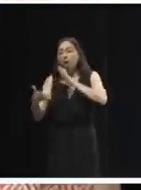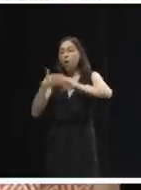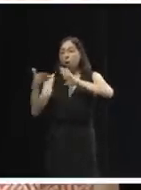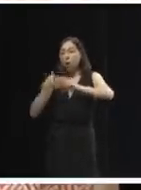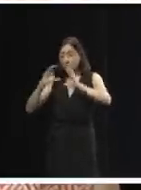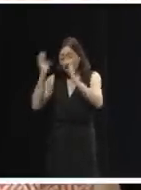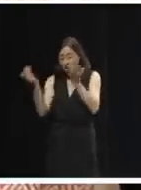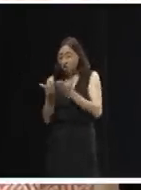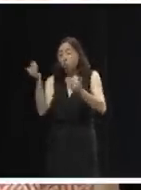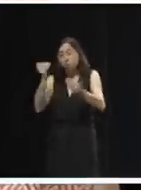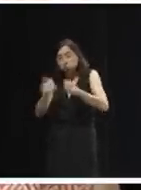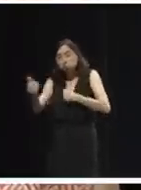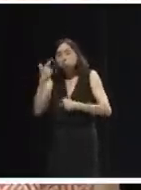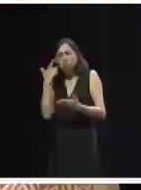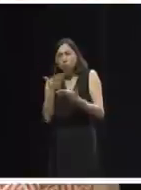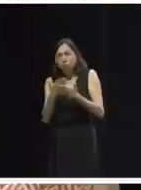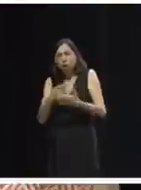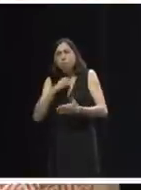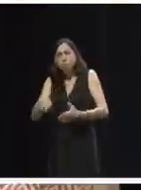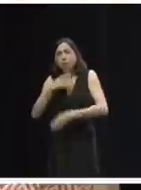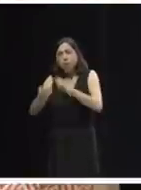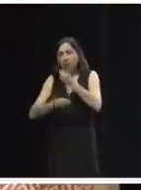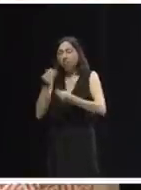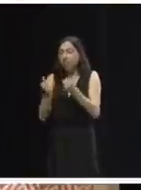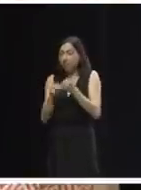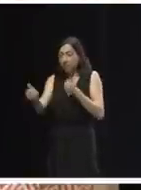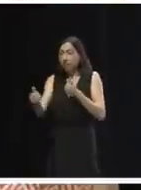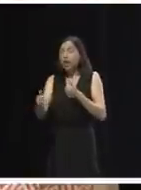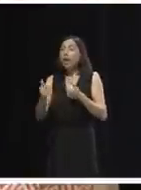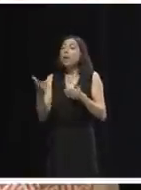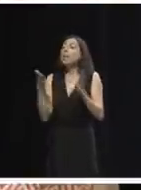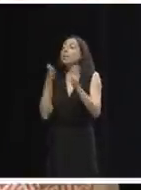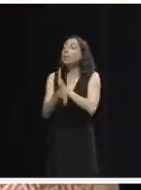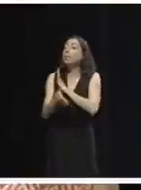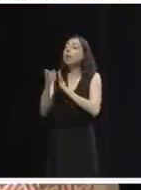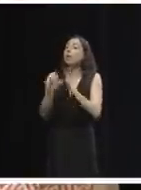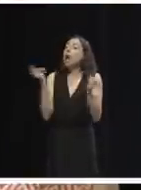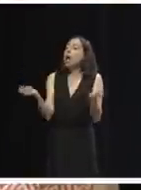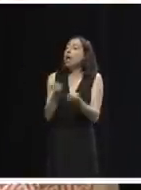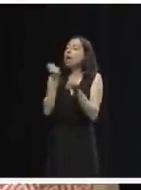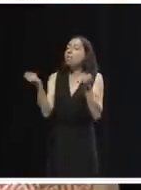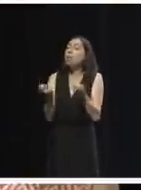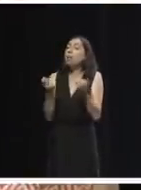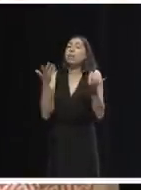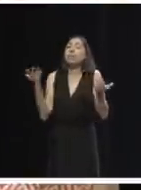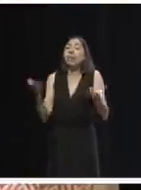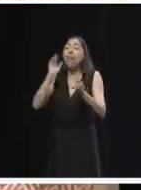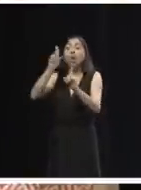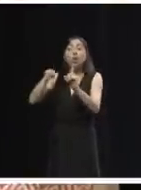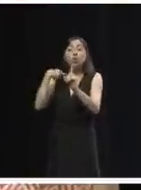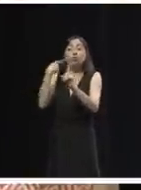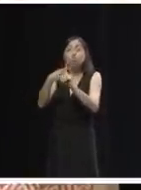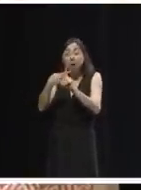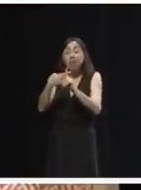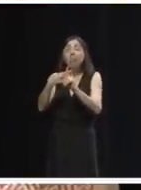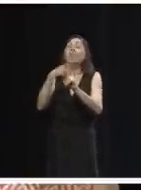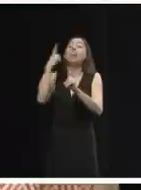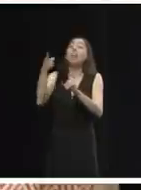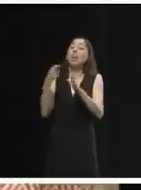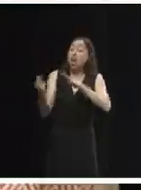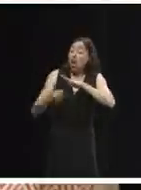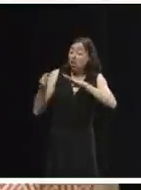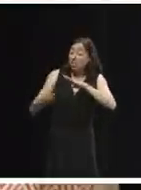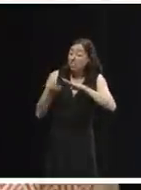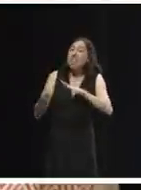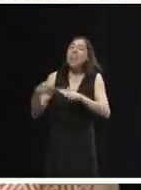venir. En definitiva, una campaña que no es otra cosa que sumar, coser y cantar. Lo he dicho en